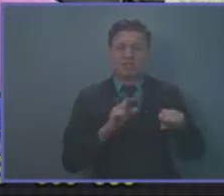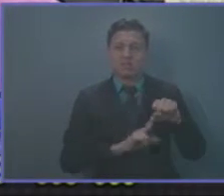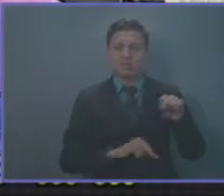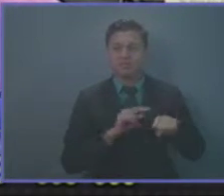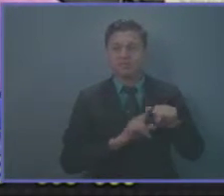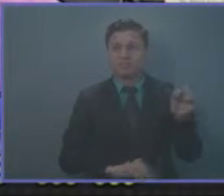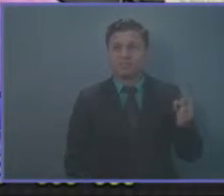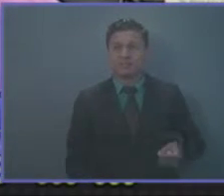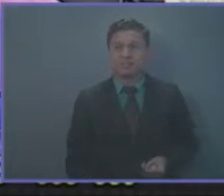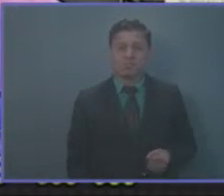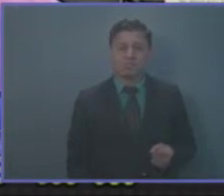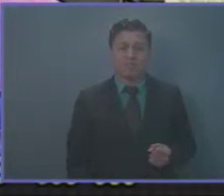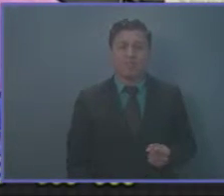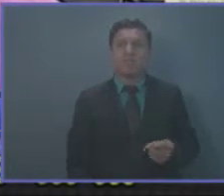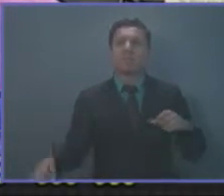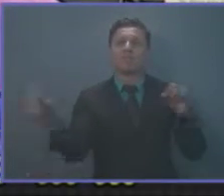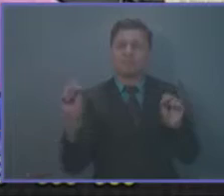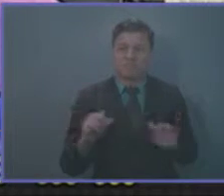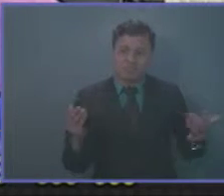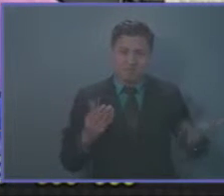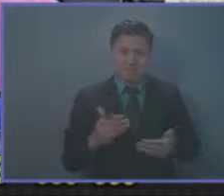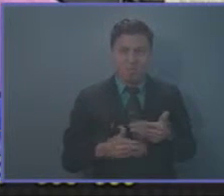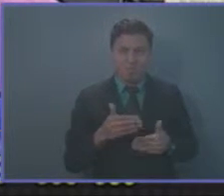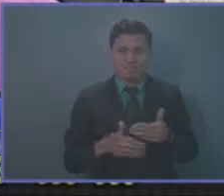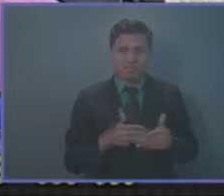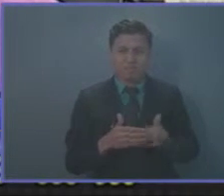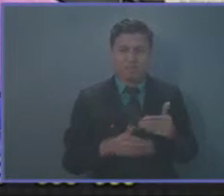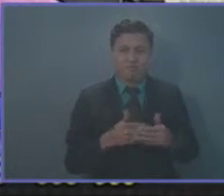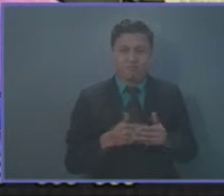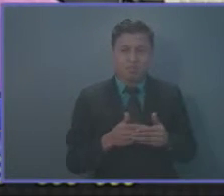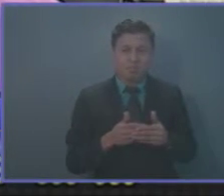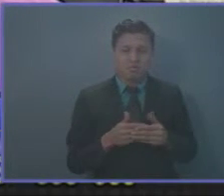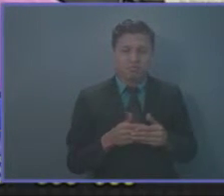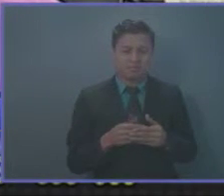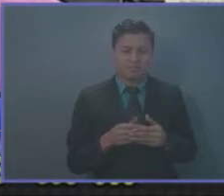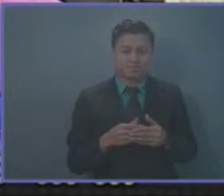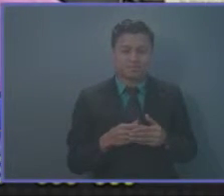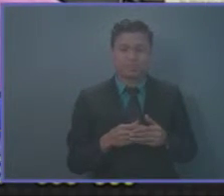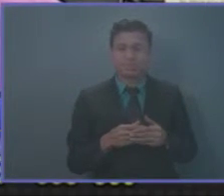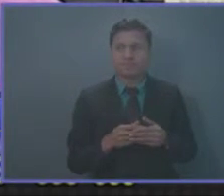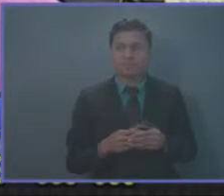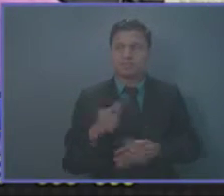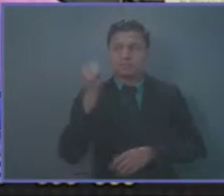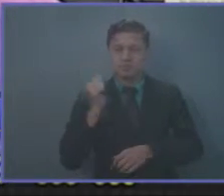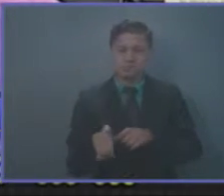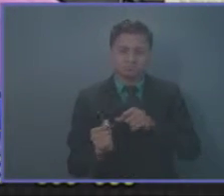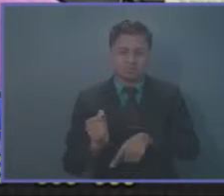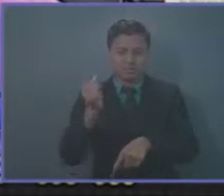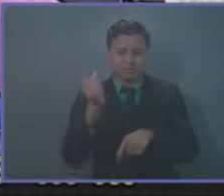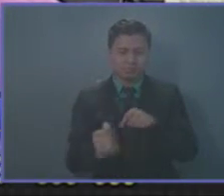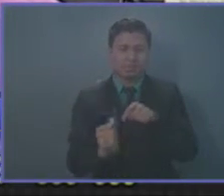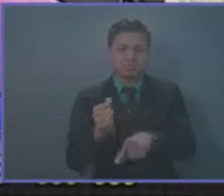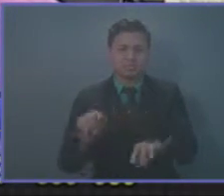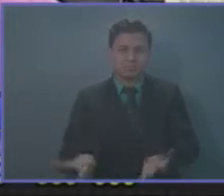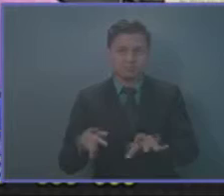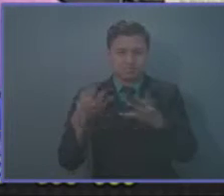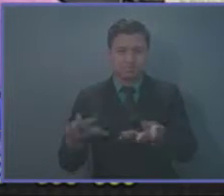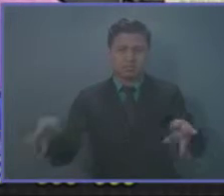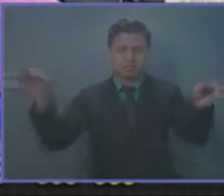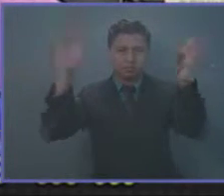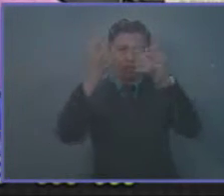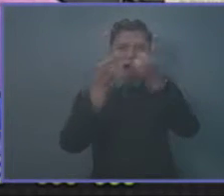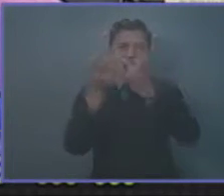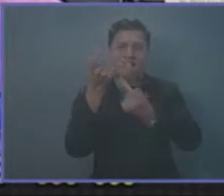para el proceso de repoblación de nuestros campos con las plantas de café.